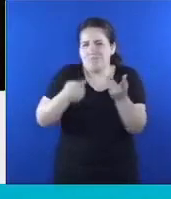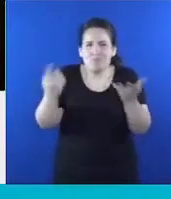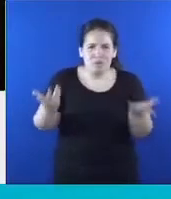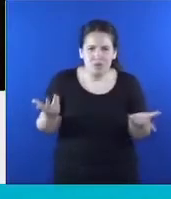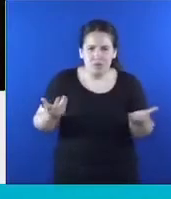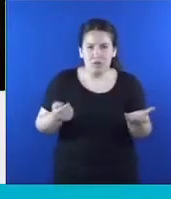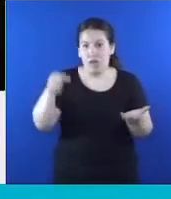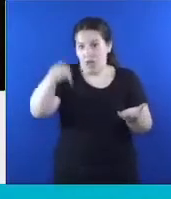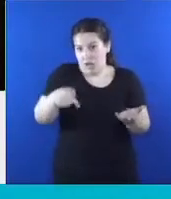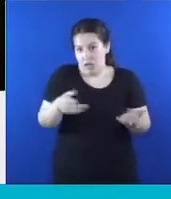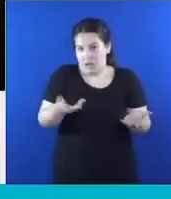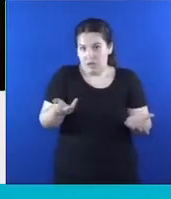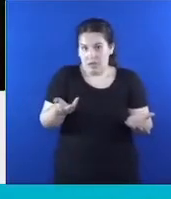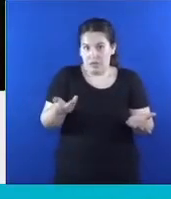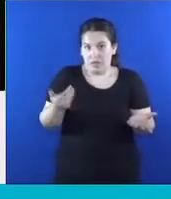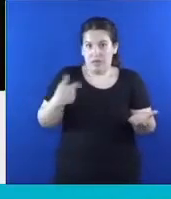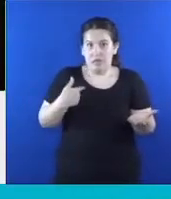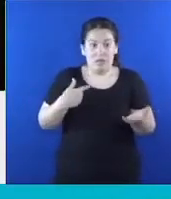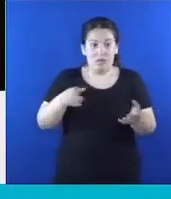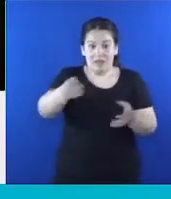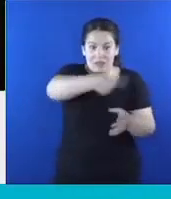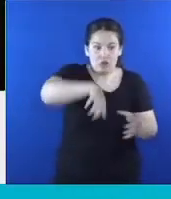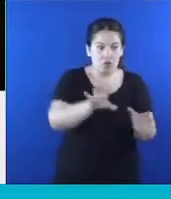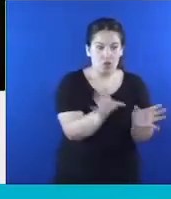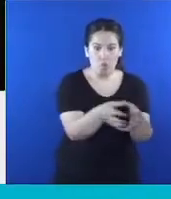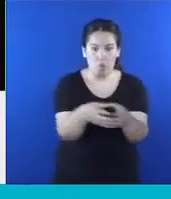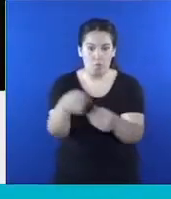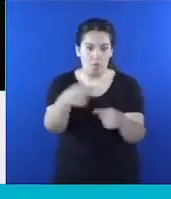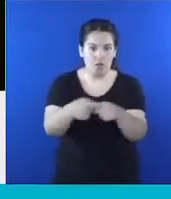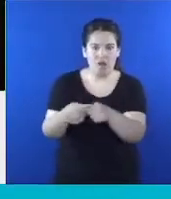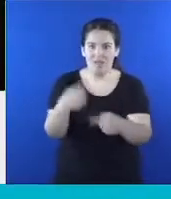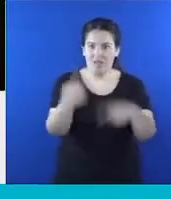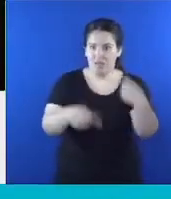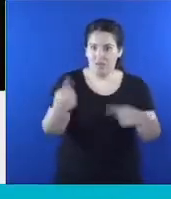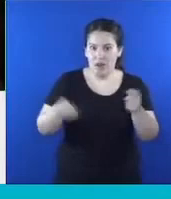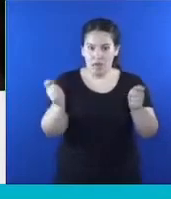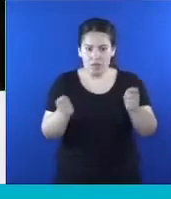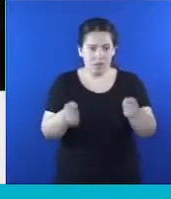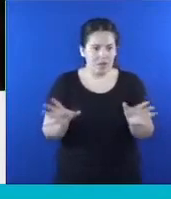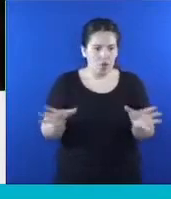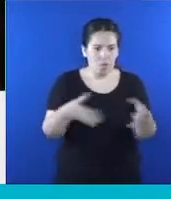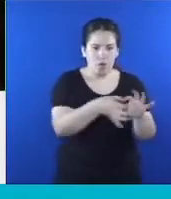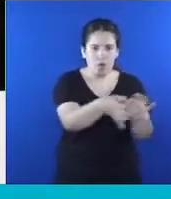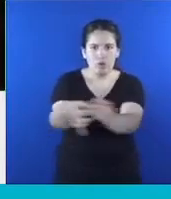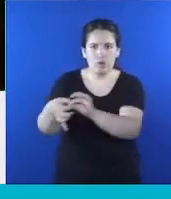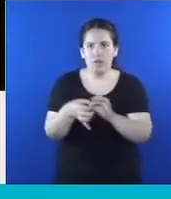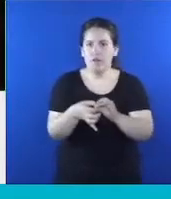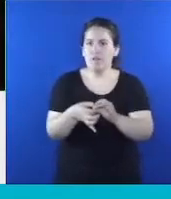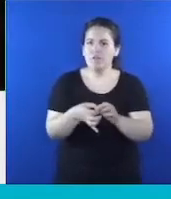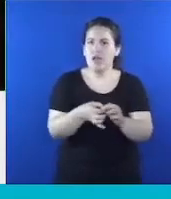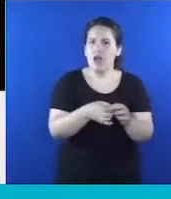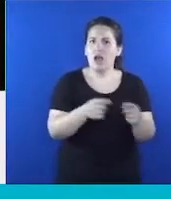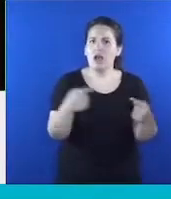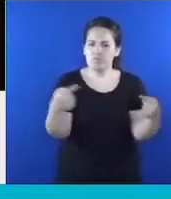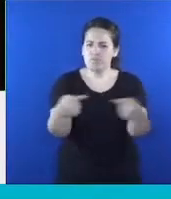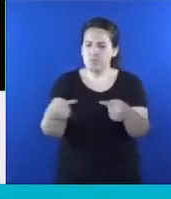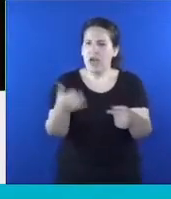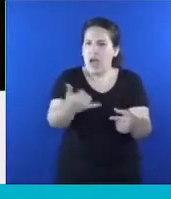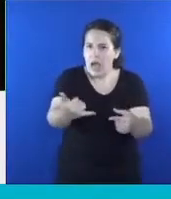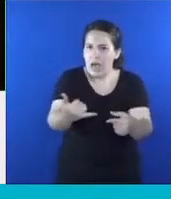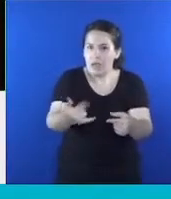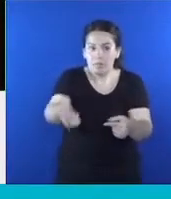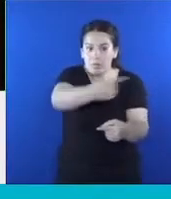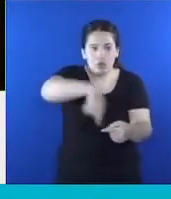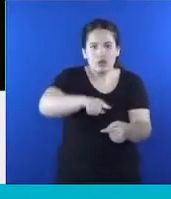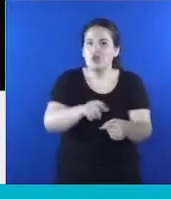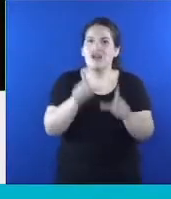hecho en esta propia acción se han unificado organizaciones de la unidad piquetera de la que tiene muchas diferencias pero que están en un en un mismo reclamo en una misma